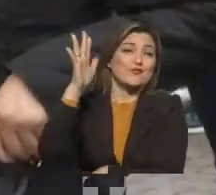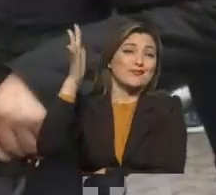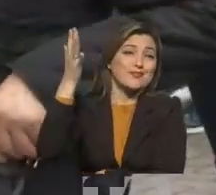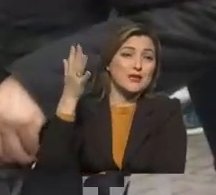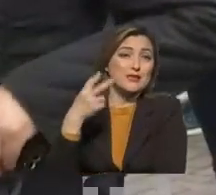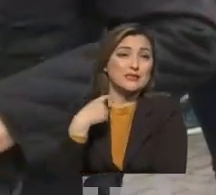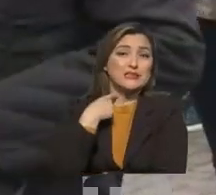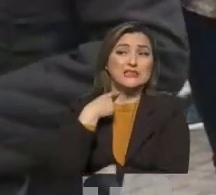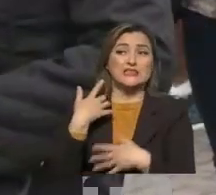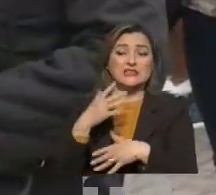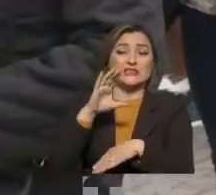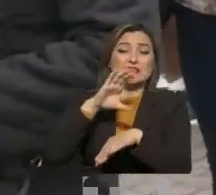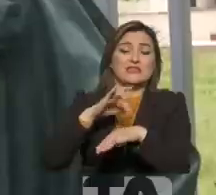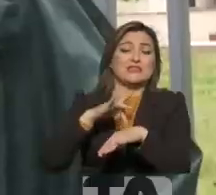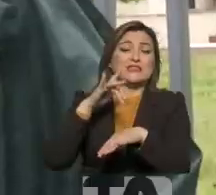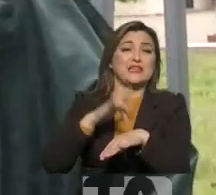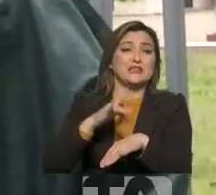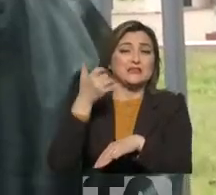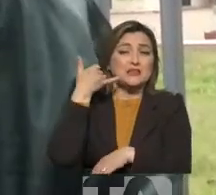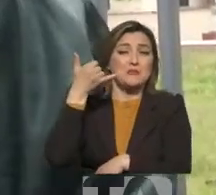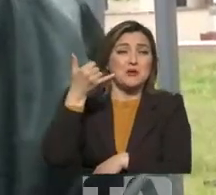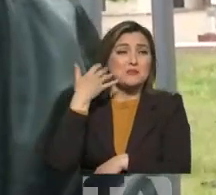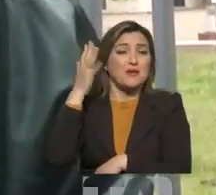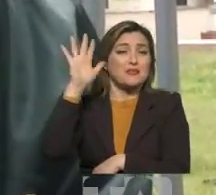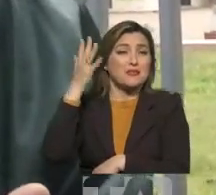temen que la cita nunca llegue